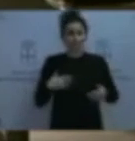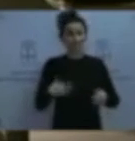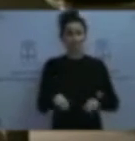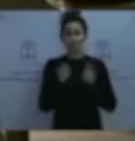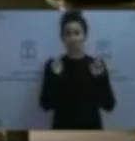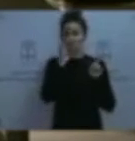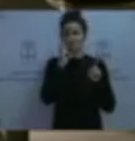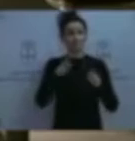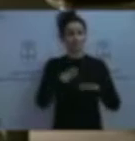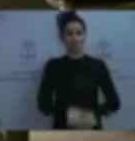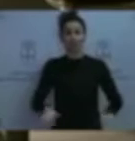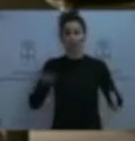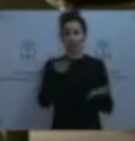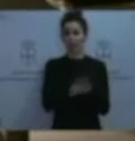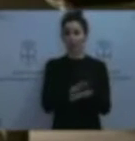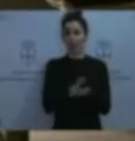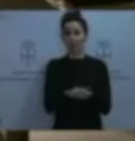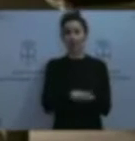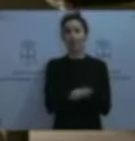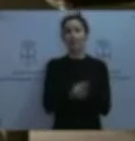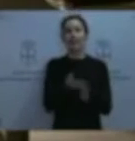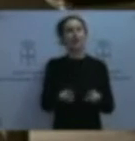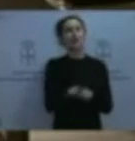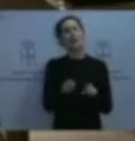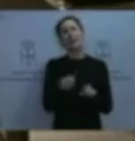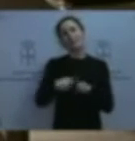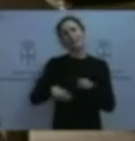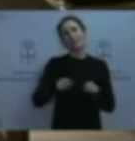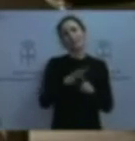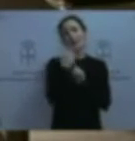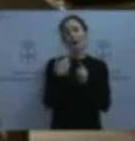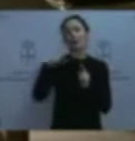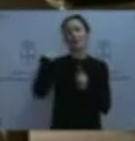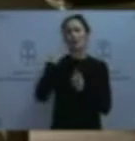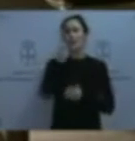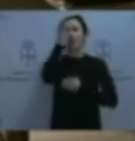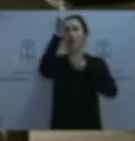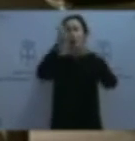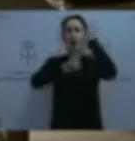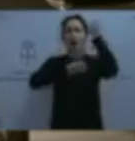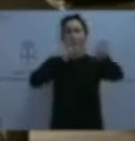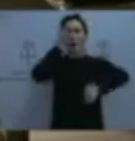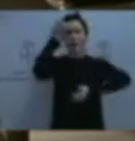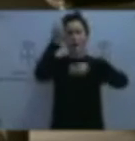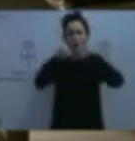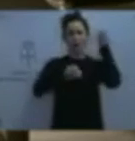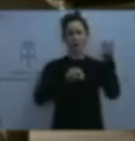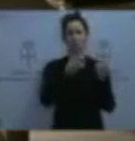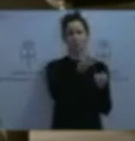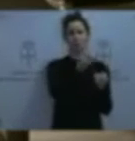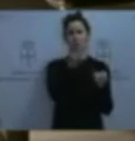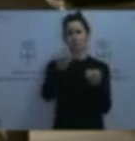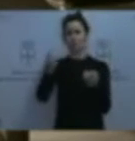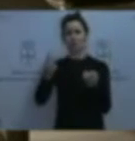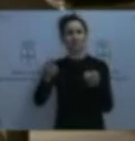hablar con toda la calma del mundo, ya no hace falta, como sucedía hace unos años, que tuviésemos que gritar casi caso por caso de corrupción por la indignación que